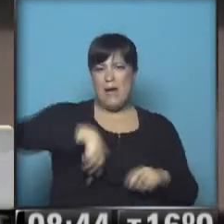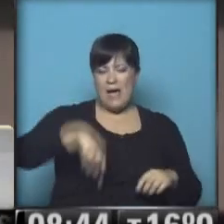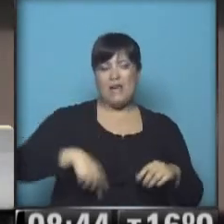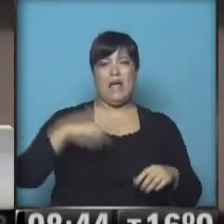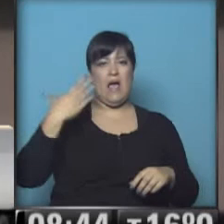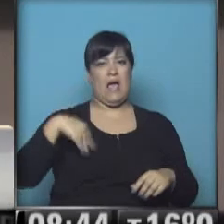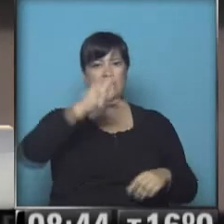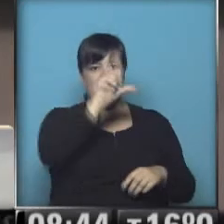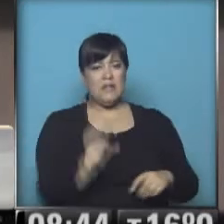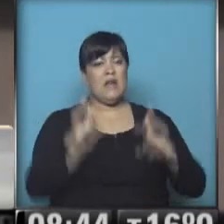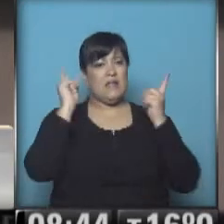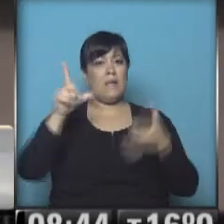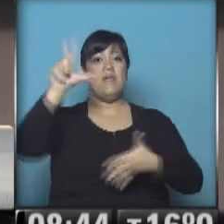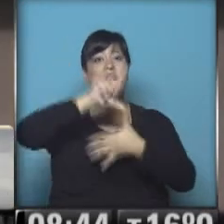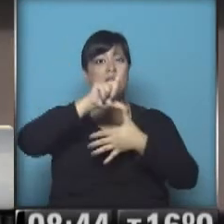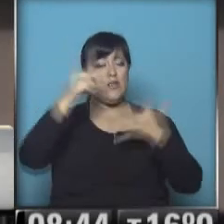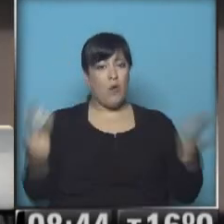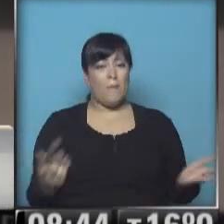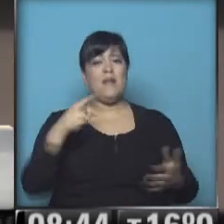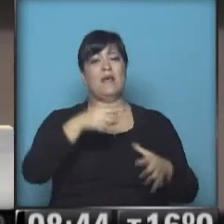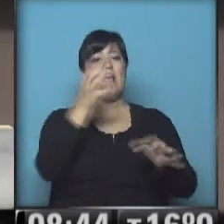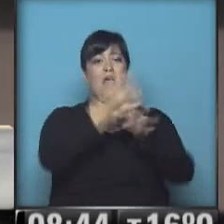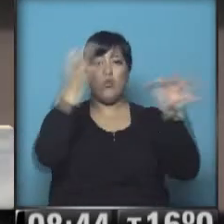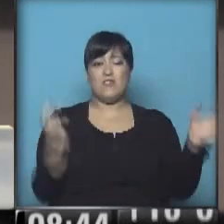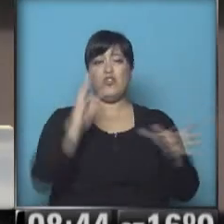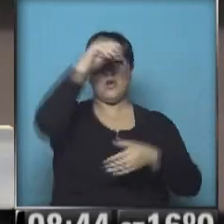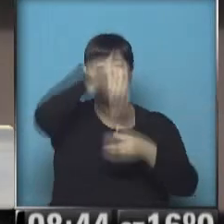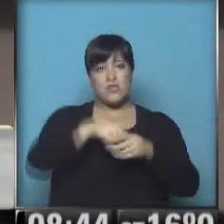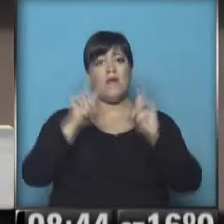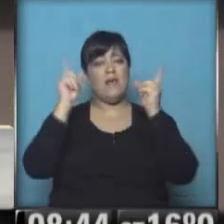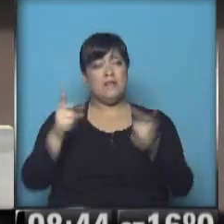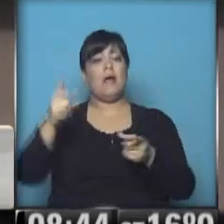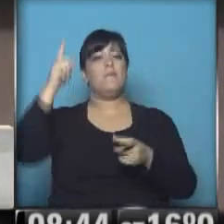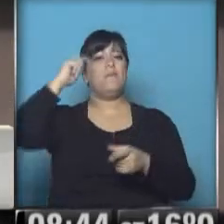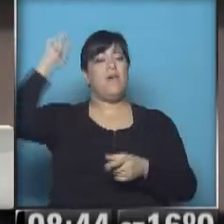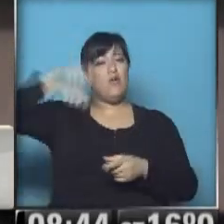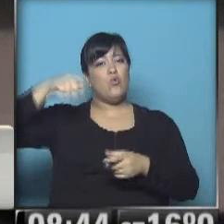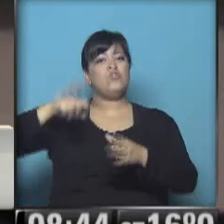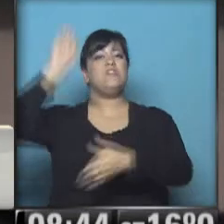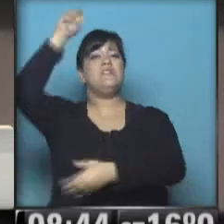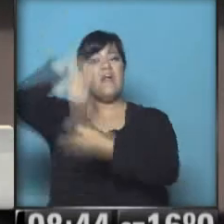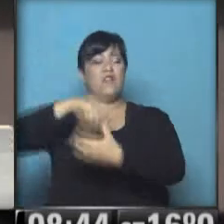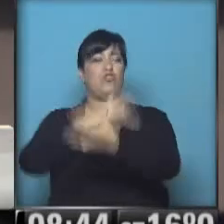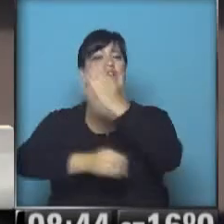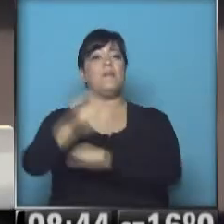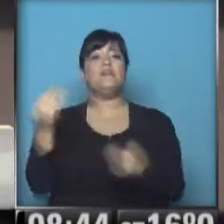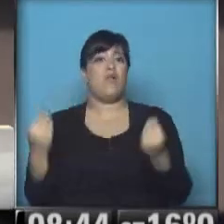en nuestro país y también en Latinoamérica resultan la educación inclusiva y la capacidad jurídica para las personas con discapacidad. Así que